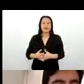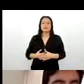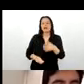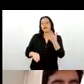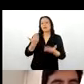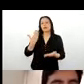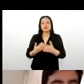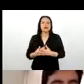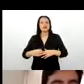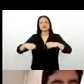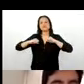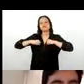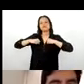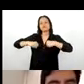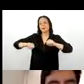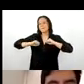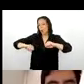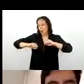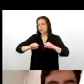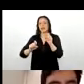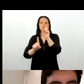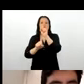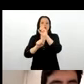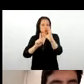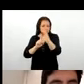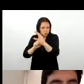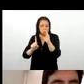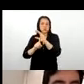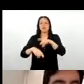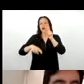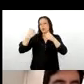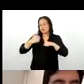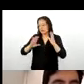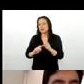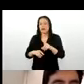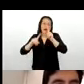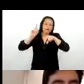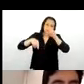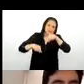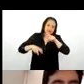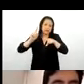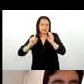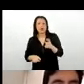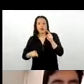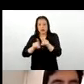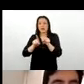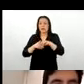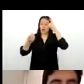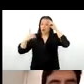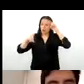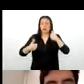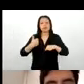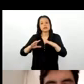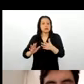hacer eventos deportivos, culturales o actividades esporádicas. Y también tenemos acuerdos de actividades